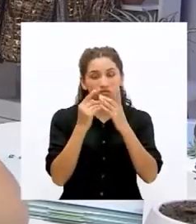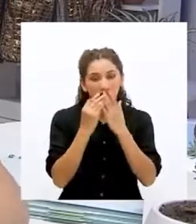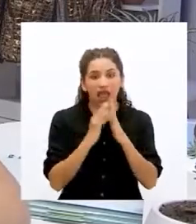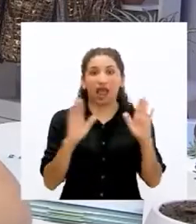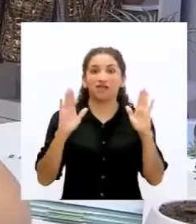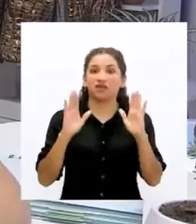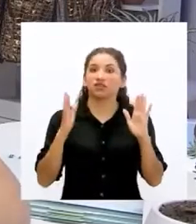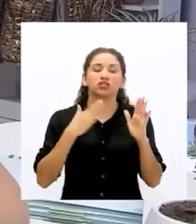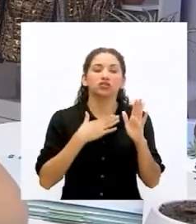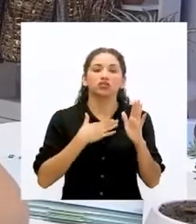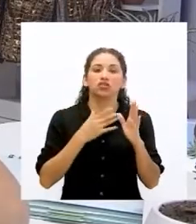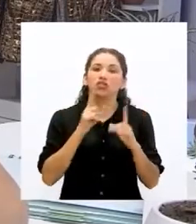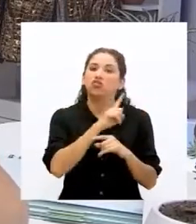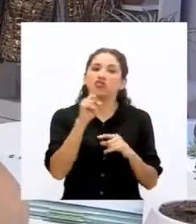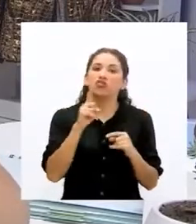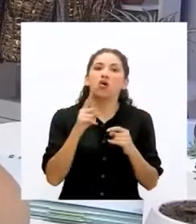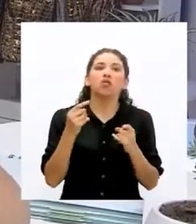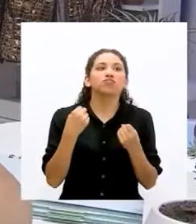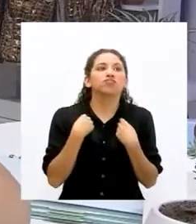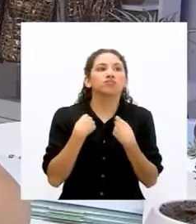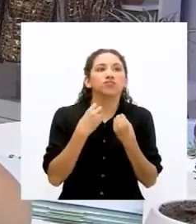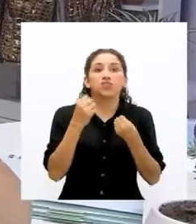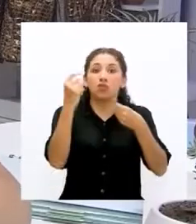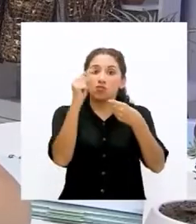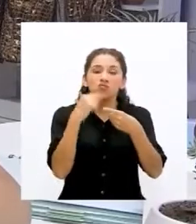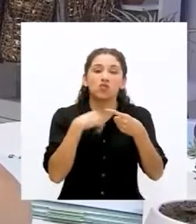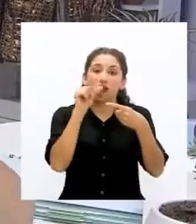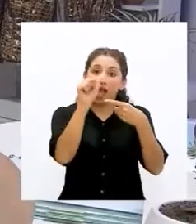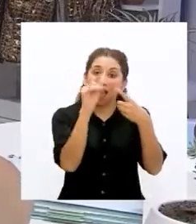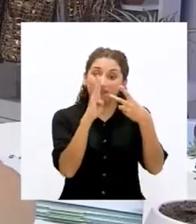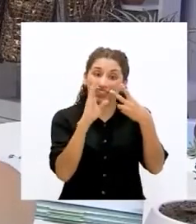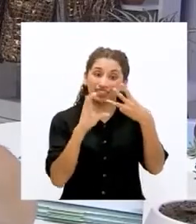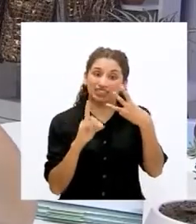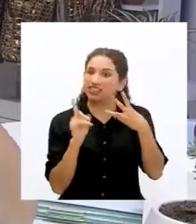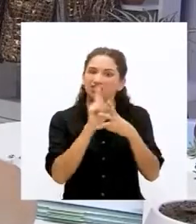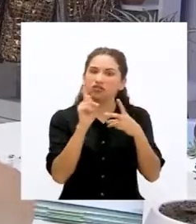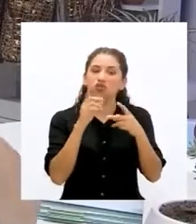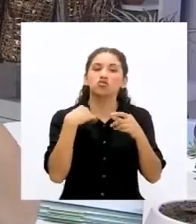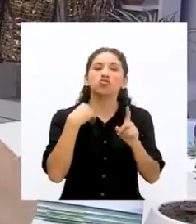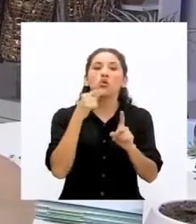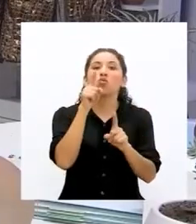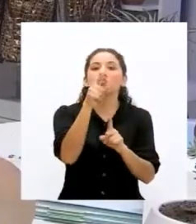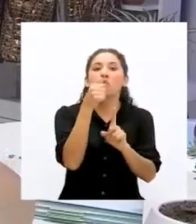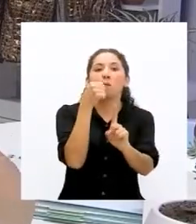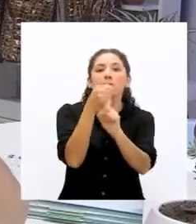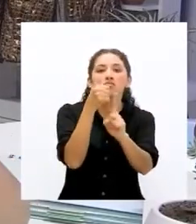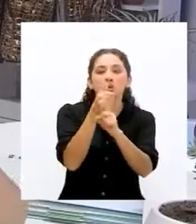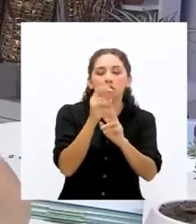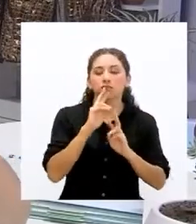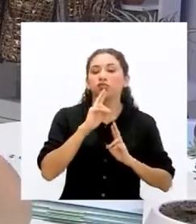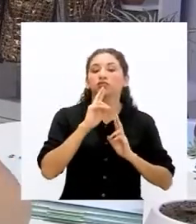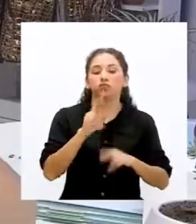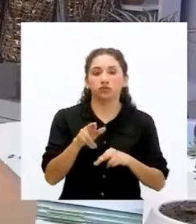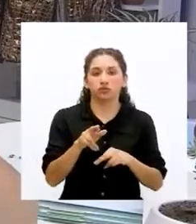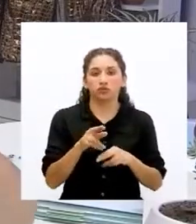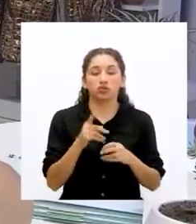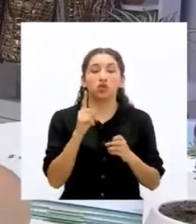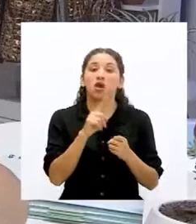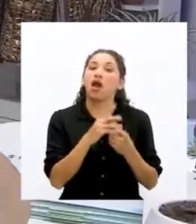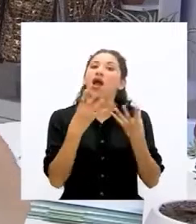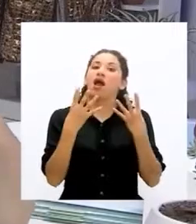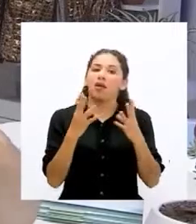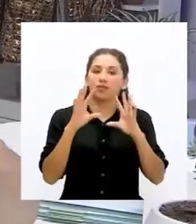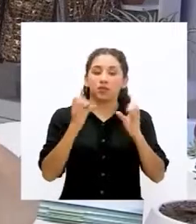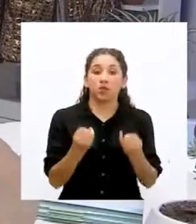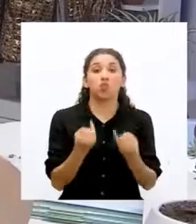estoy dando opciones, sino dejando un espacio para que las personas ingresen sus propias respuestas. Y es cuantitativa porque